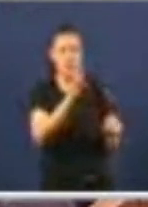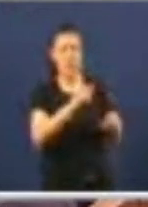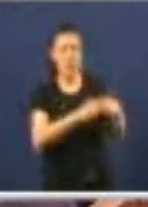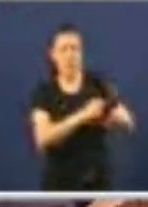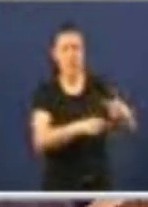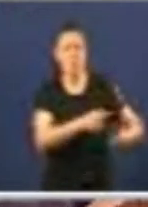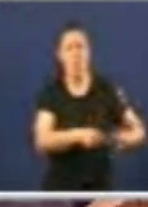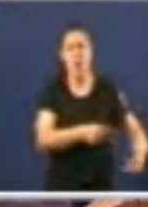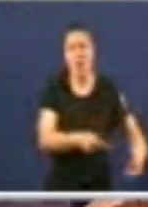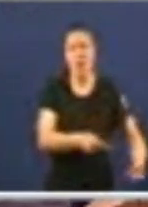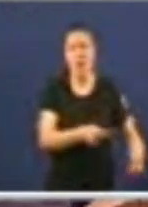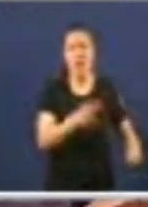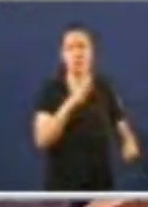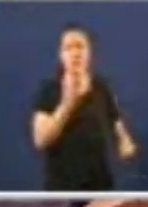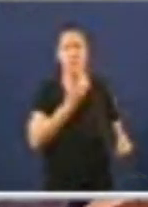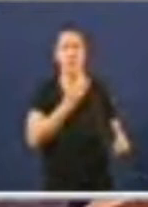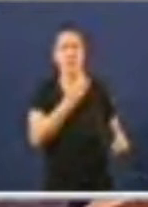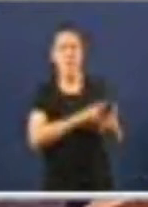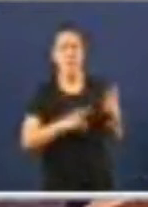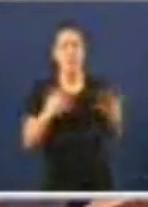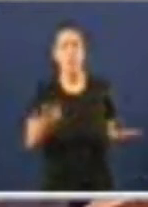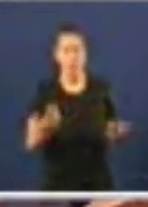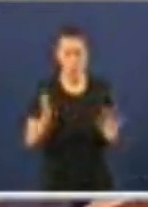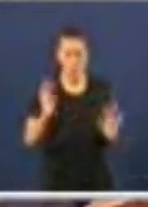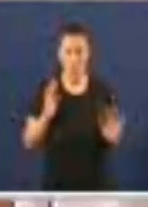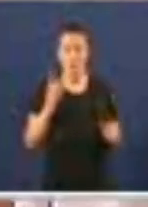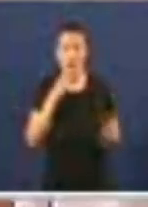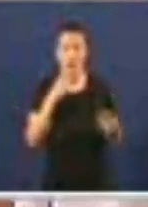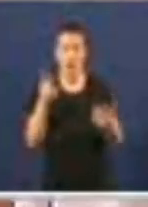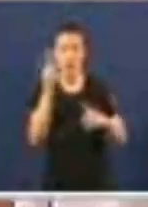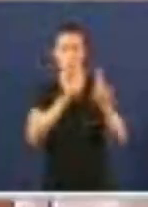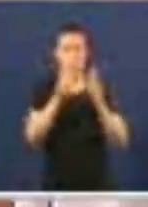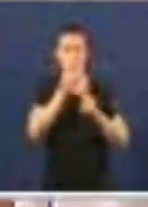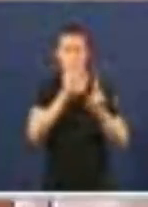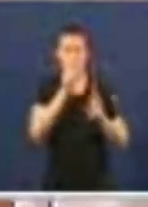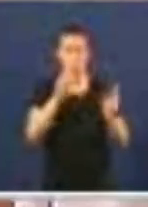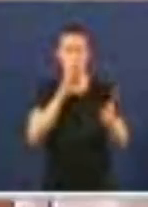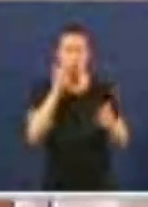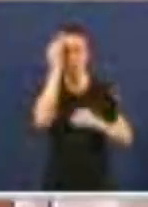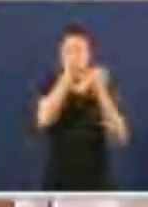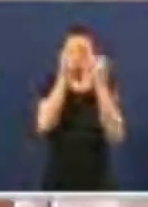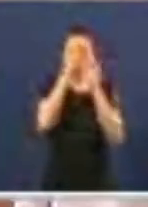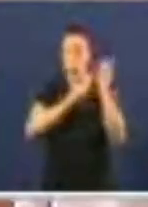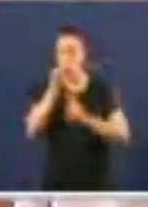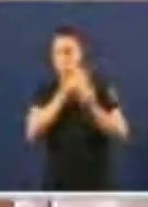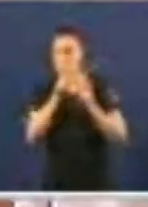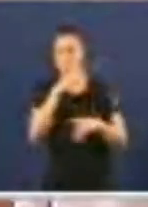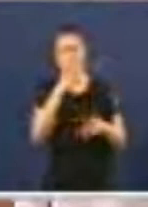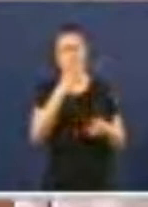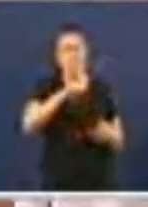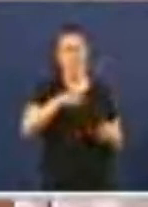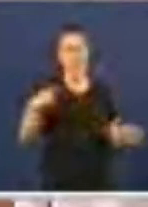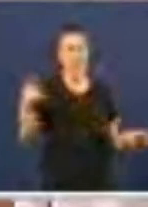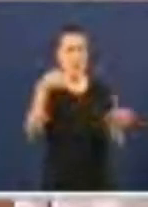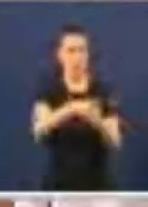corrupción pode ter no noso país. Creo que hoxe é o tema que máis preocupa aos galegos e ás galegas, que son, en todo caso, quen lle votaron para